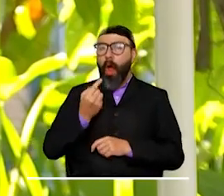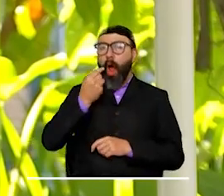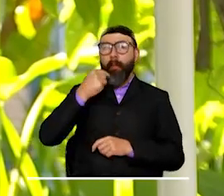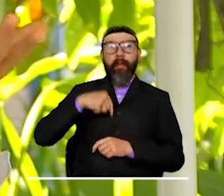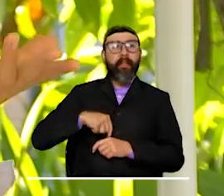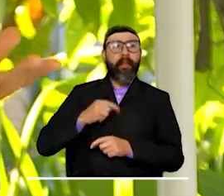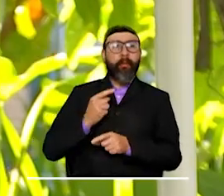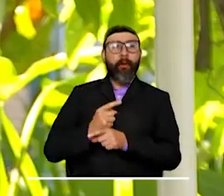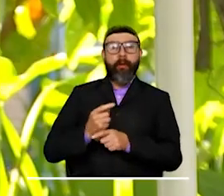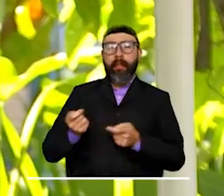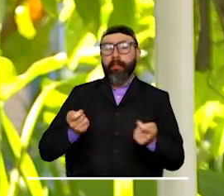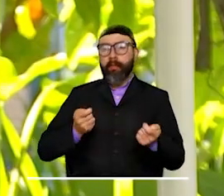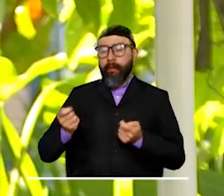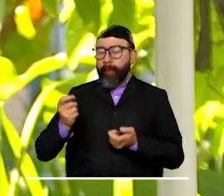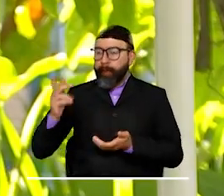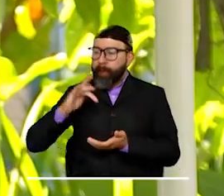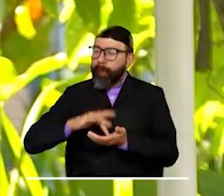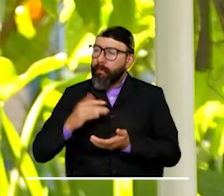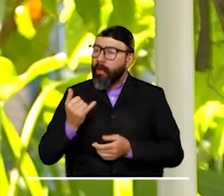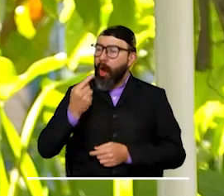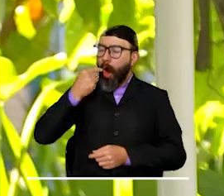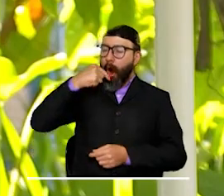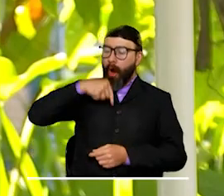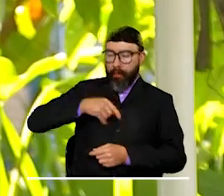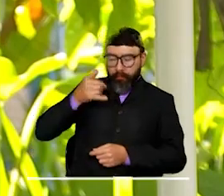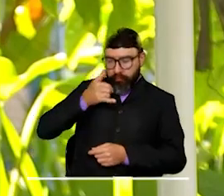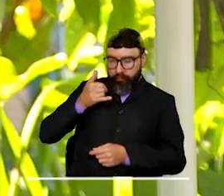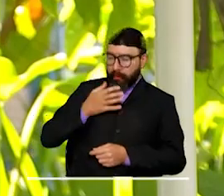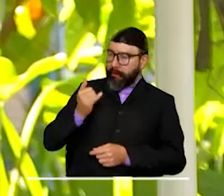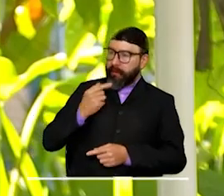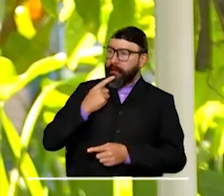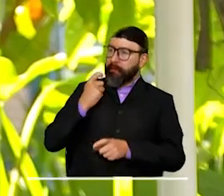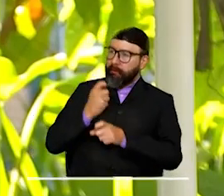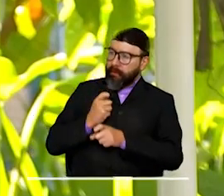esté sangrando. Terrible, pues, que se esté muriendo.